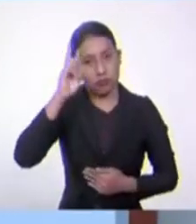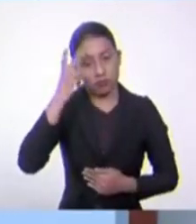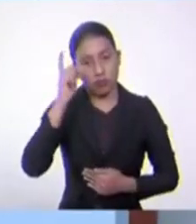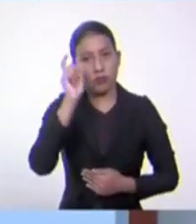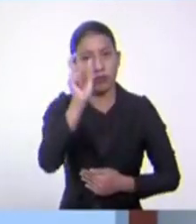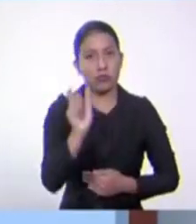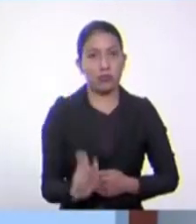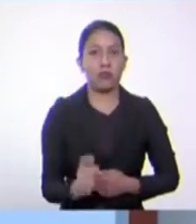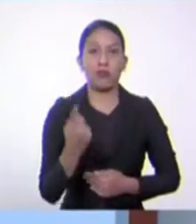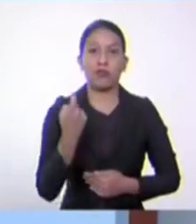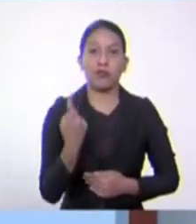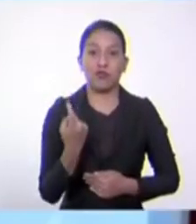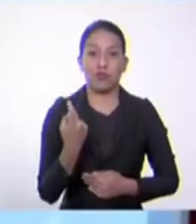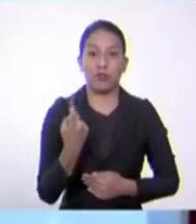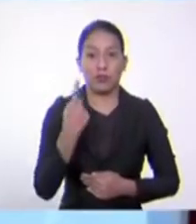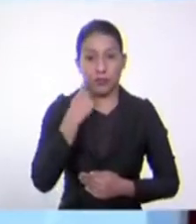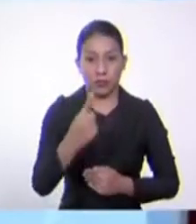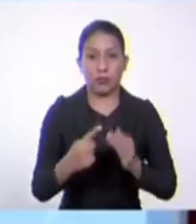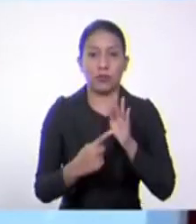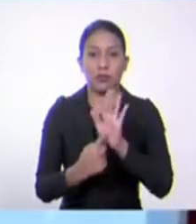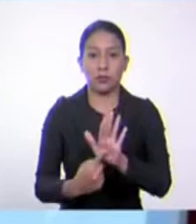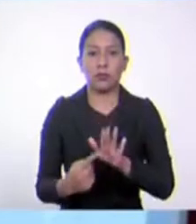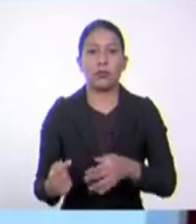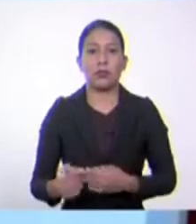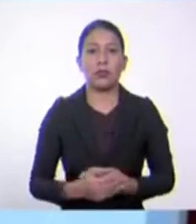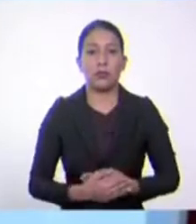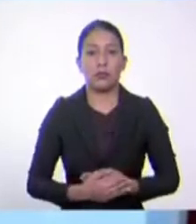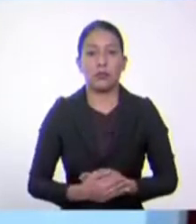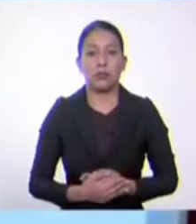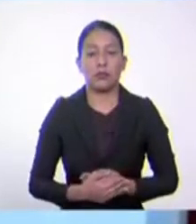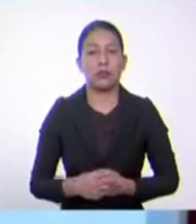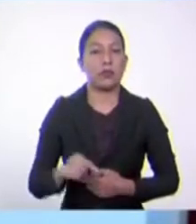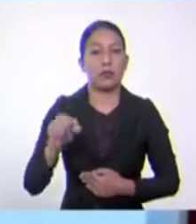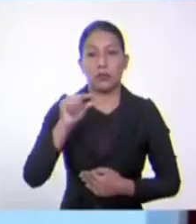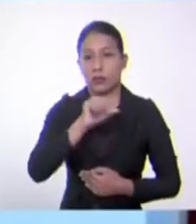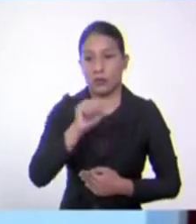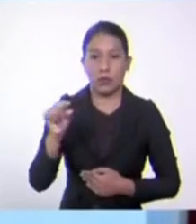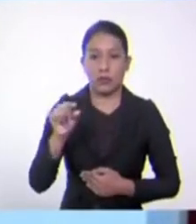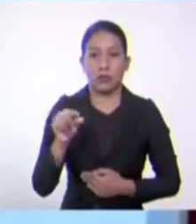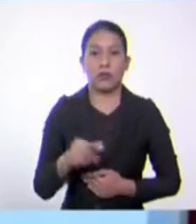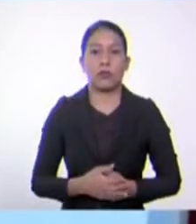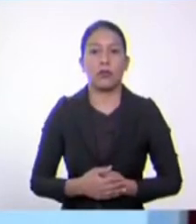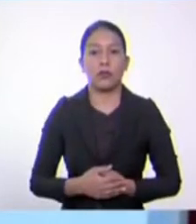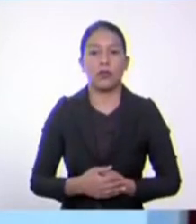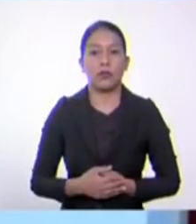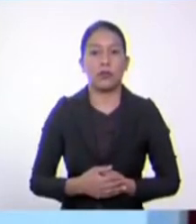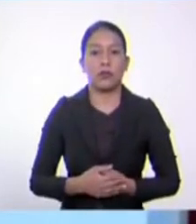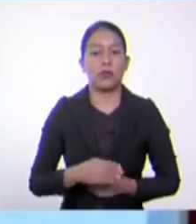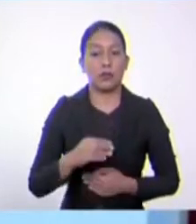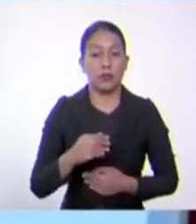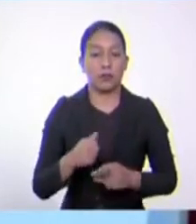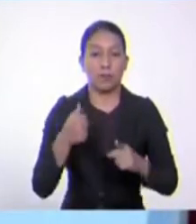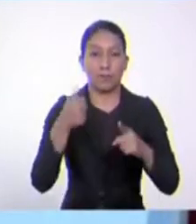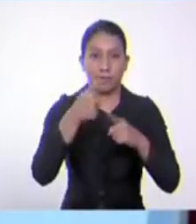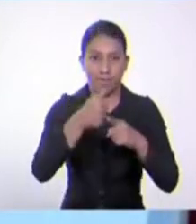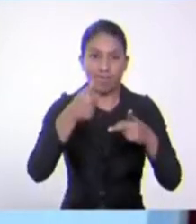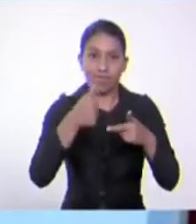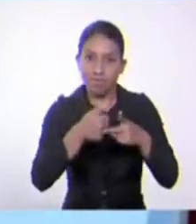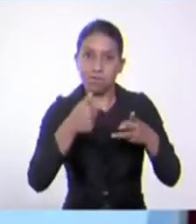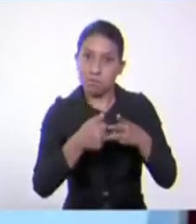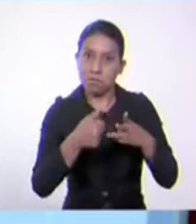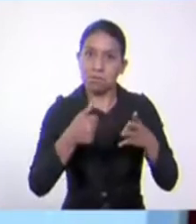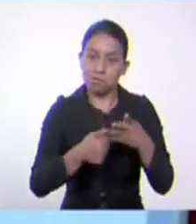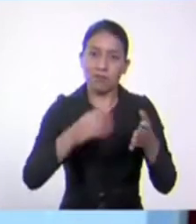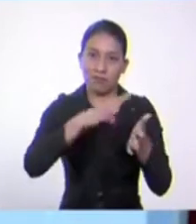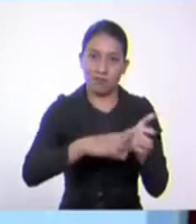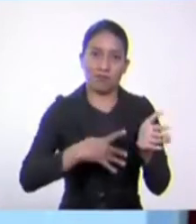palabras faltantes que están acá y también tenemos el nombre común para cada uno de estos organismos. ¿Qué es